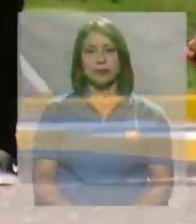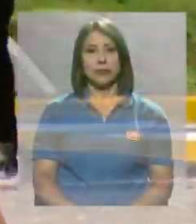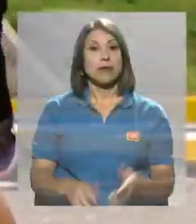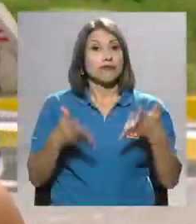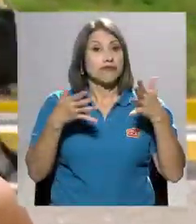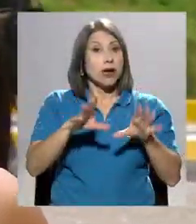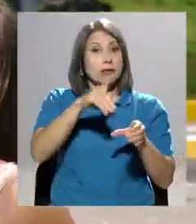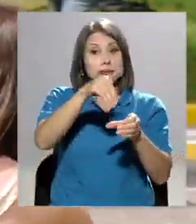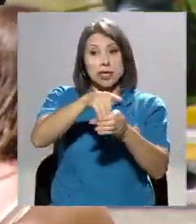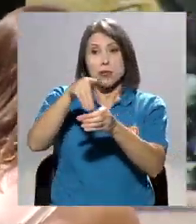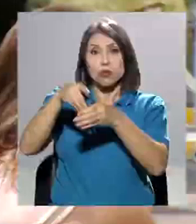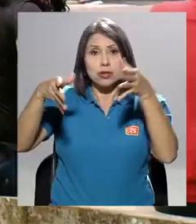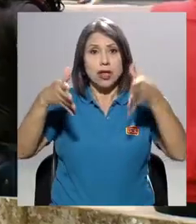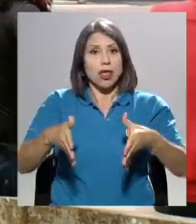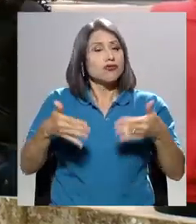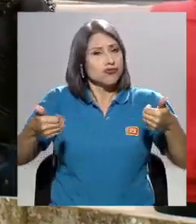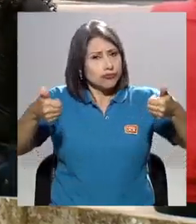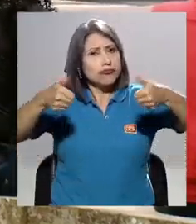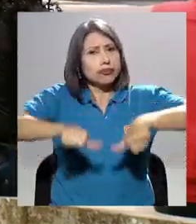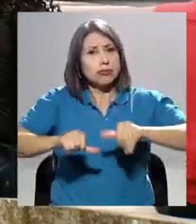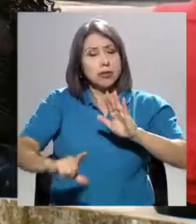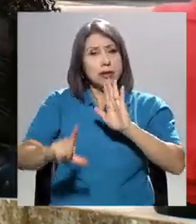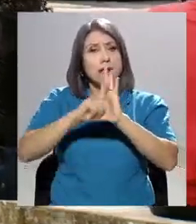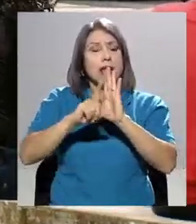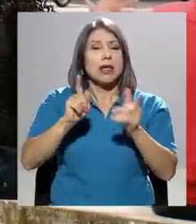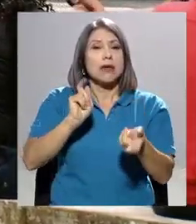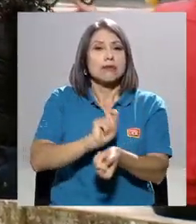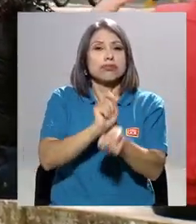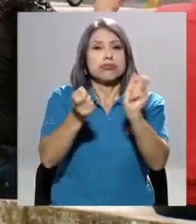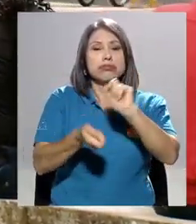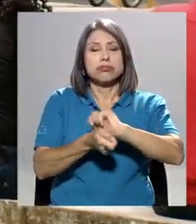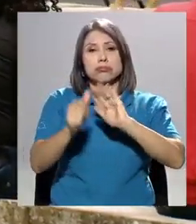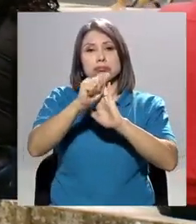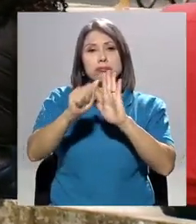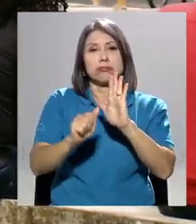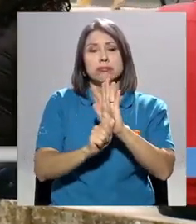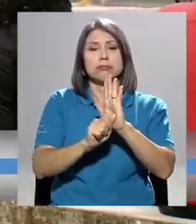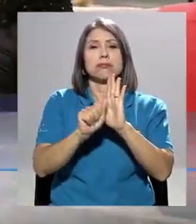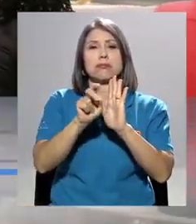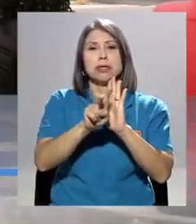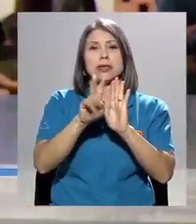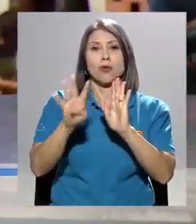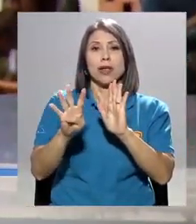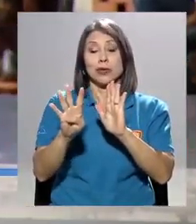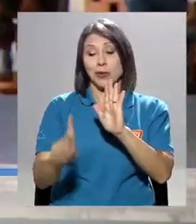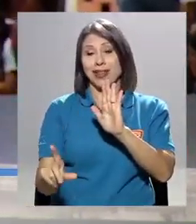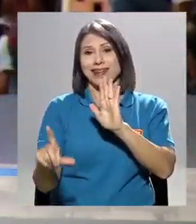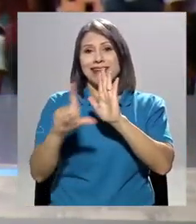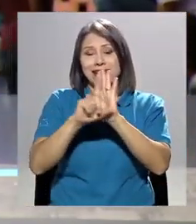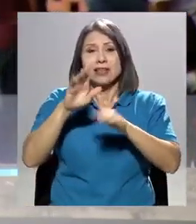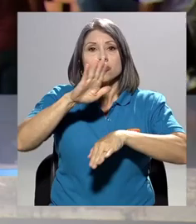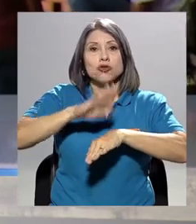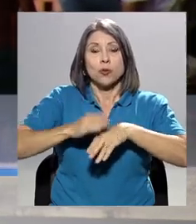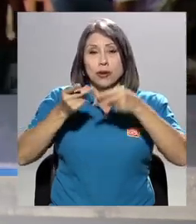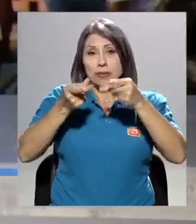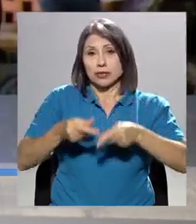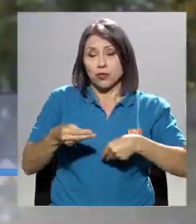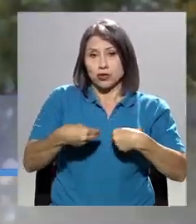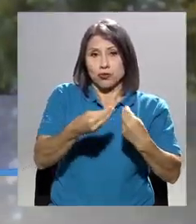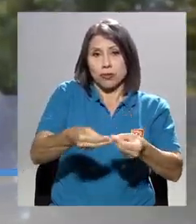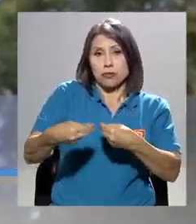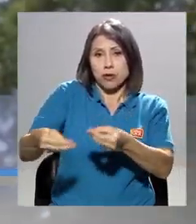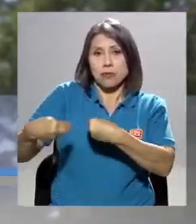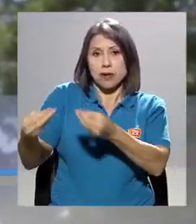Luego de que los diputados habían aprobado una ley para modificar el artículo 24 de la legislación sobre asignación presupuestaria,